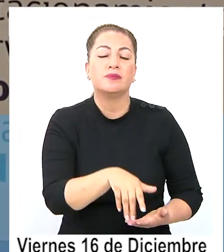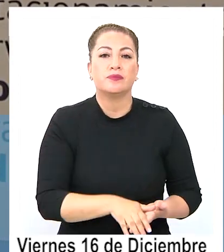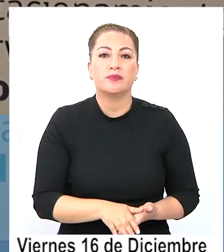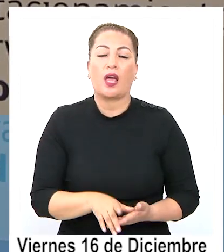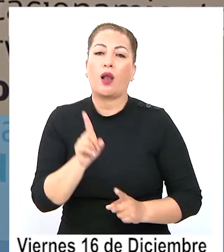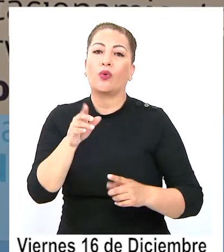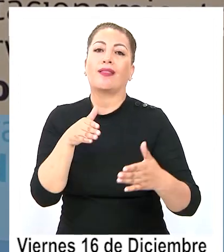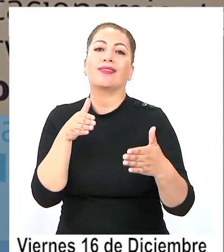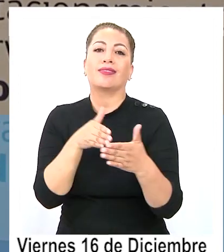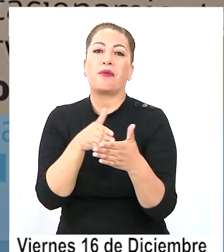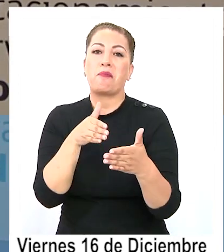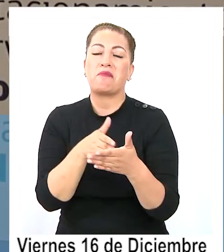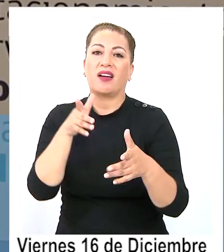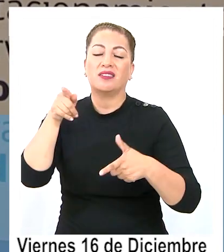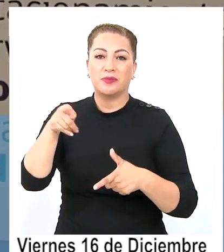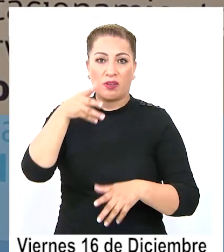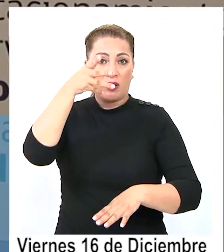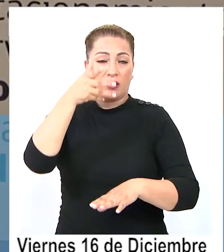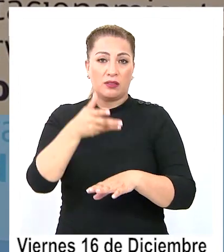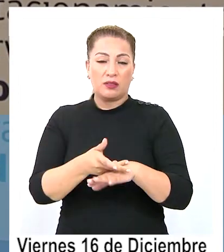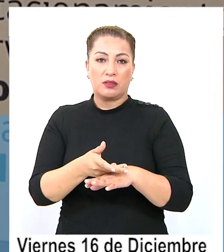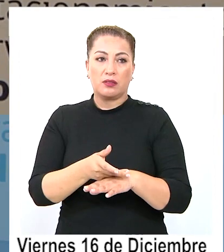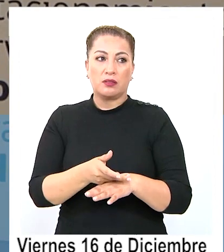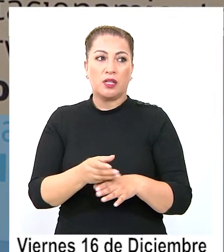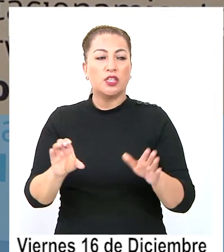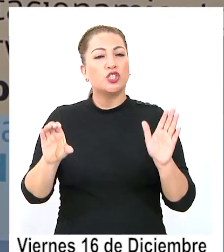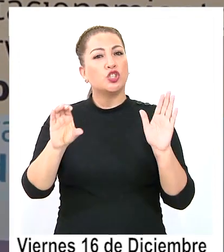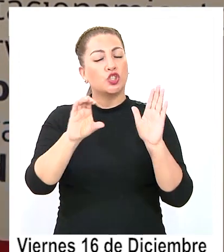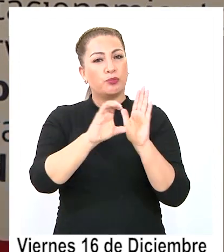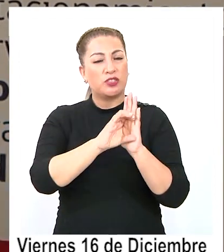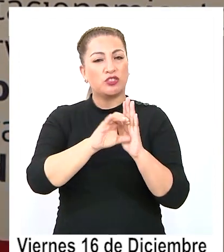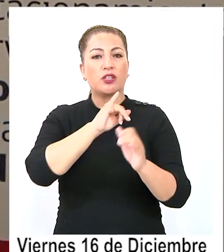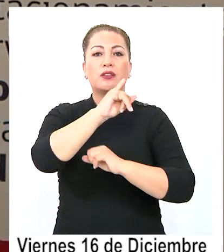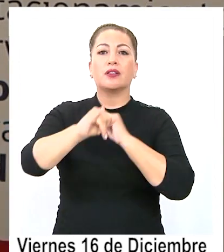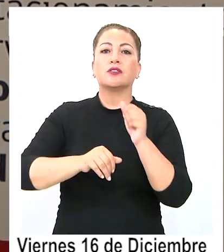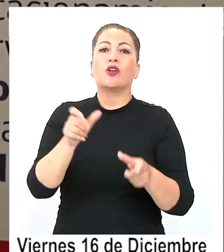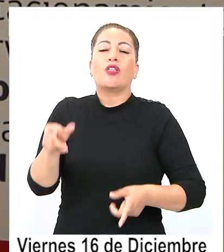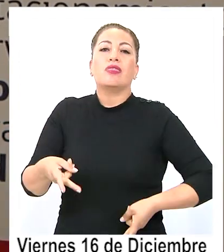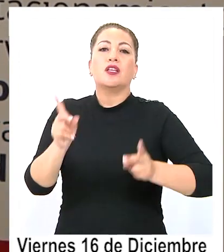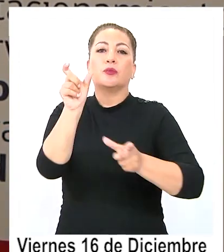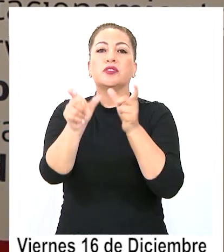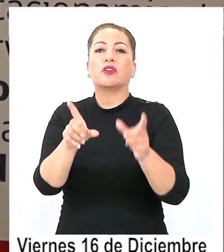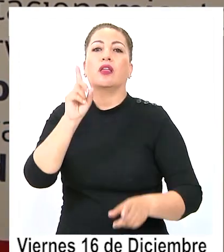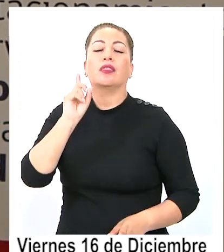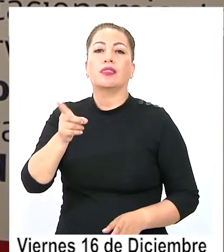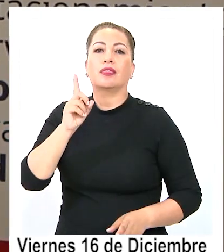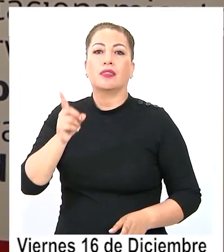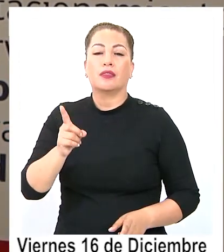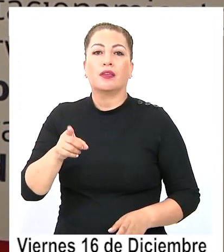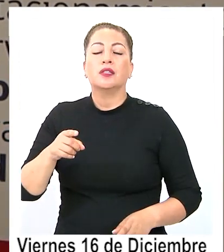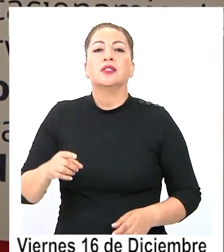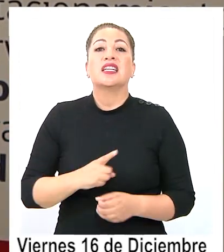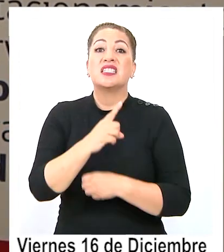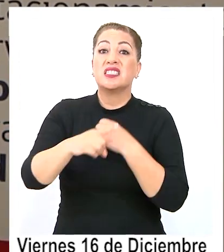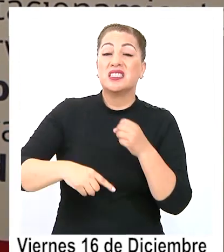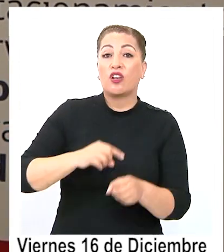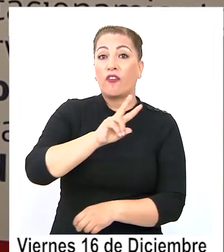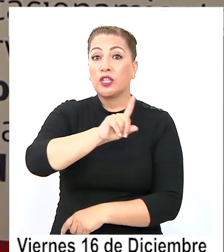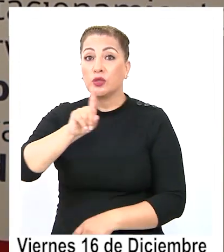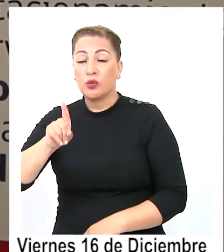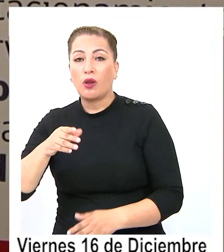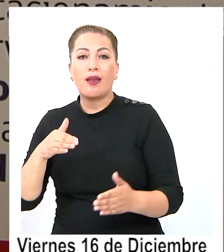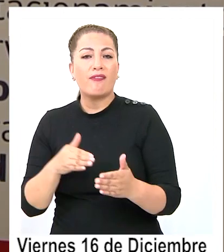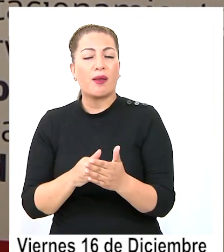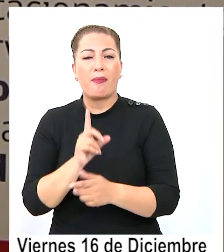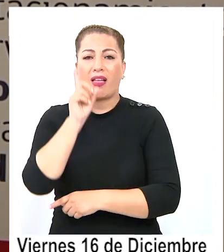la barrera actitudinal que habla la Convención Internacional de los Derechos de las Personas con Discapacidad, la primera del siglo XXI, que dice que es quizás la